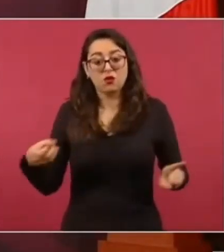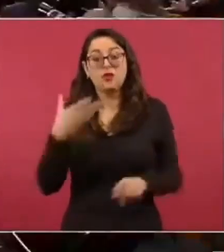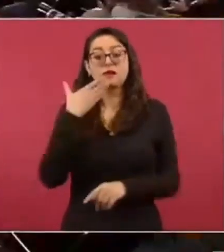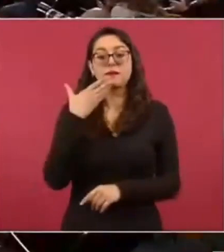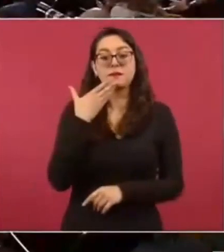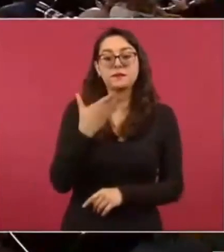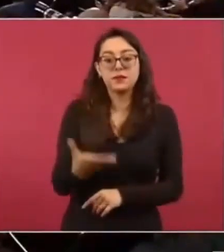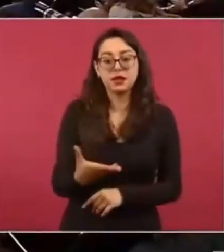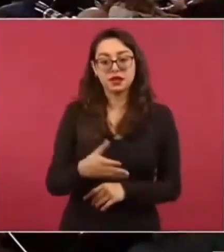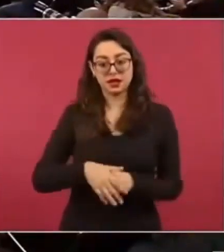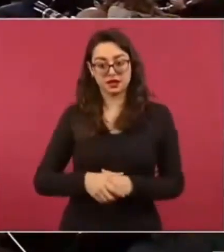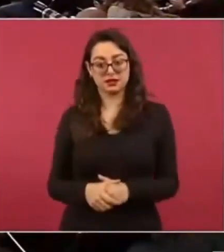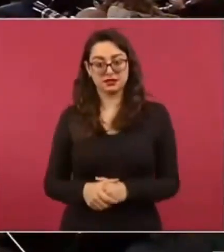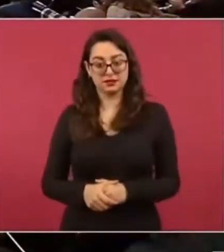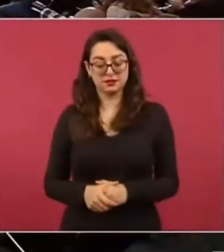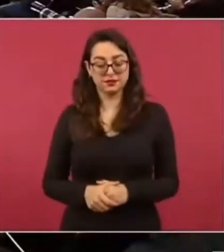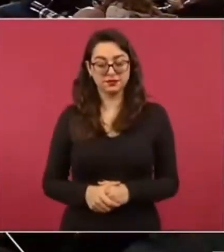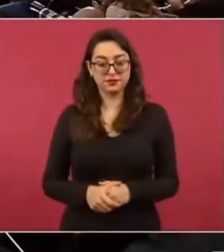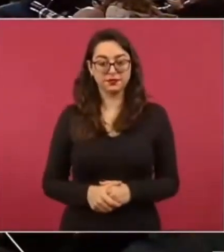que